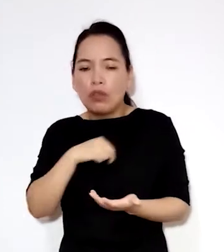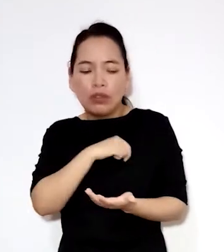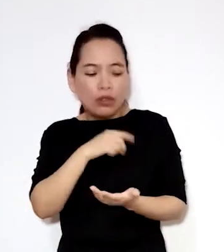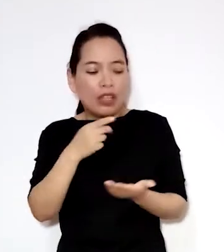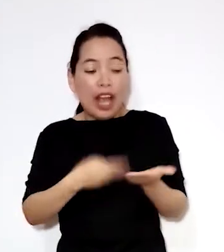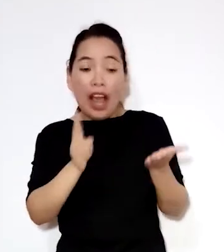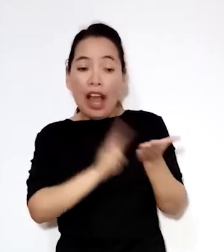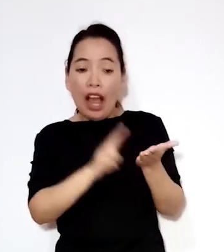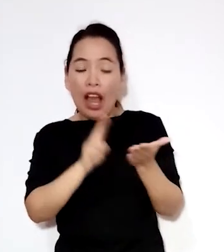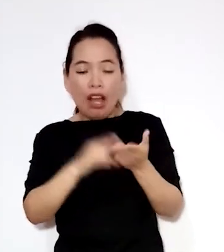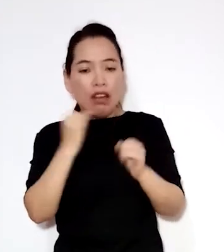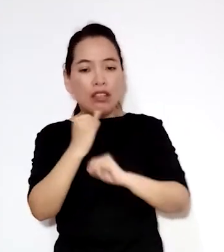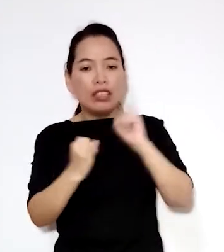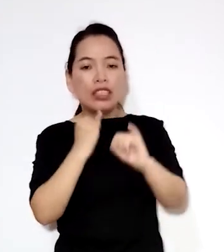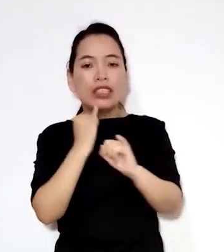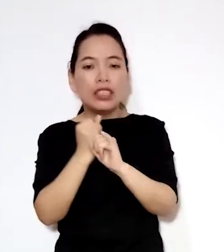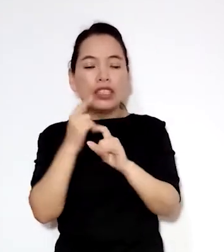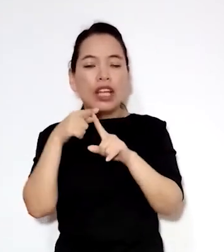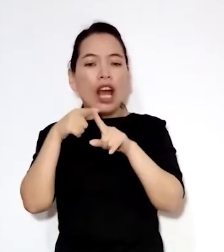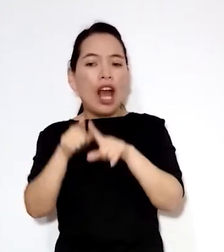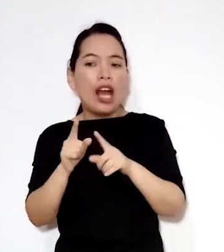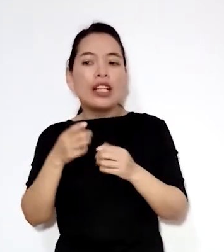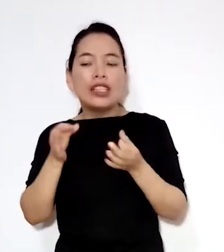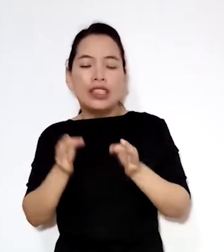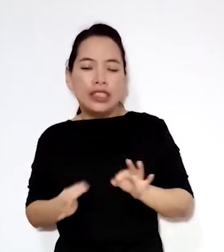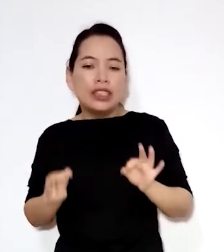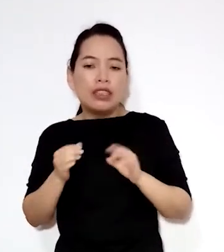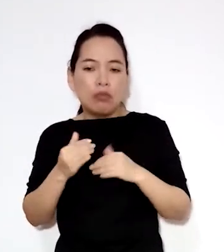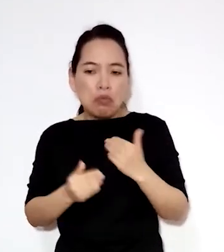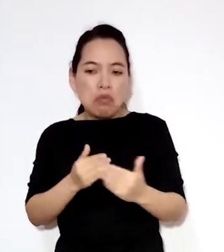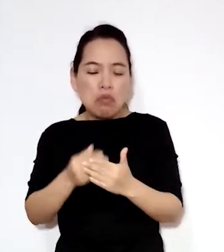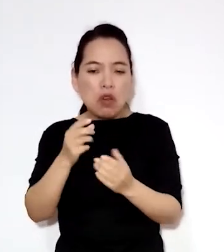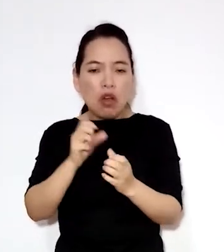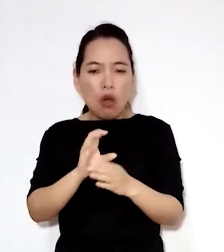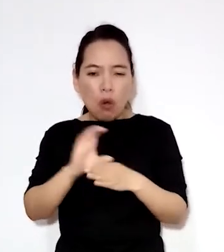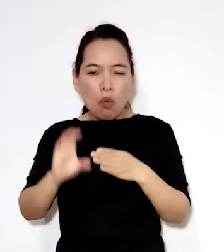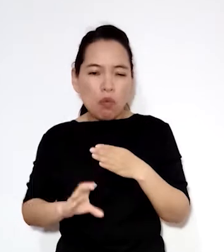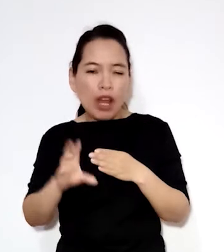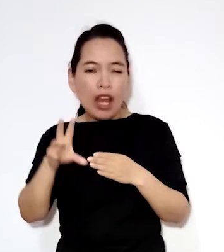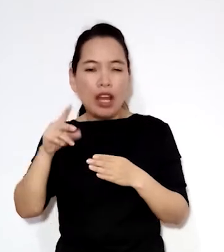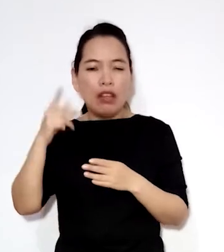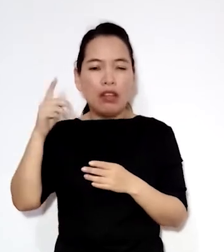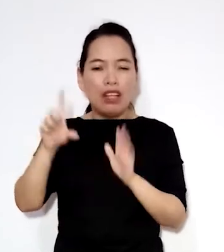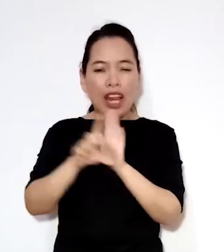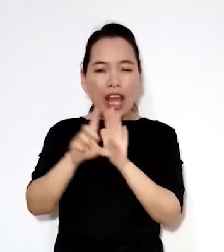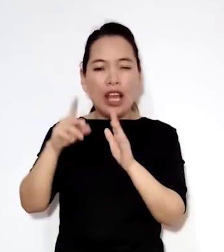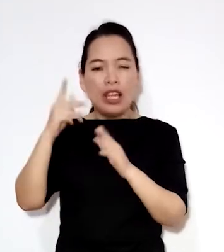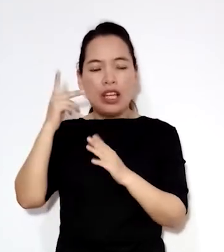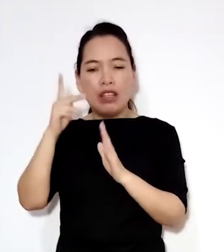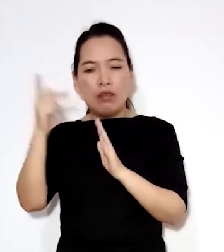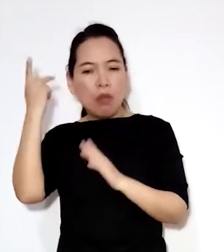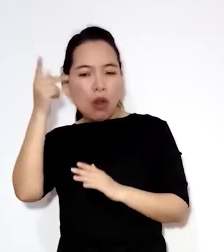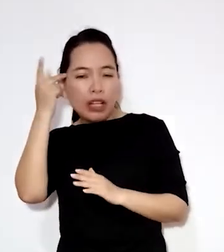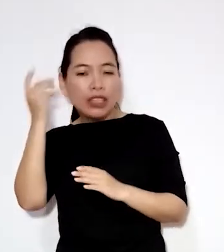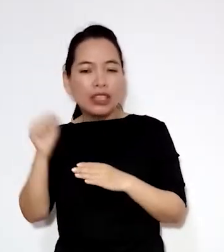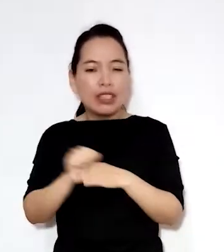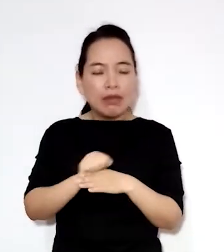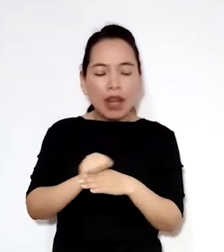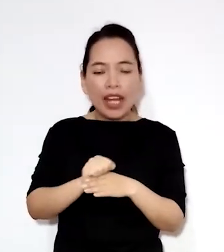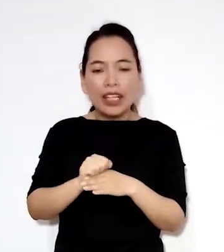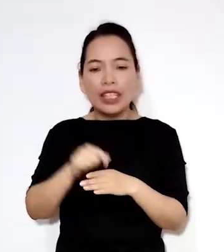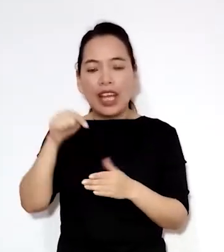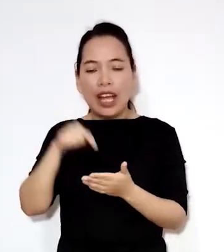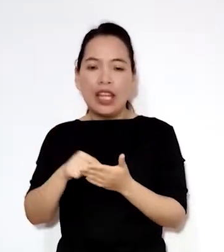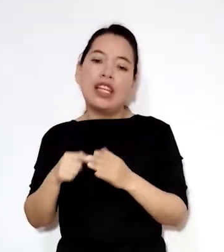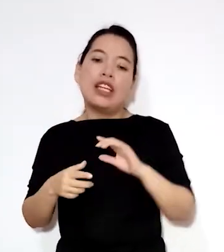acuerdos internacionales se están implementando desde leyes, políticas y prácticas en los países de América Latina y el